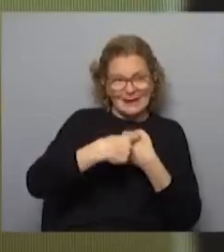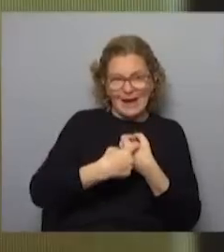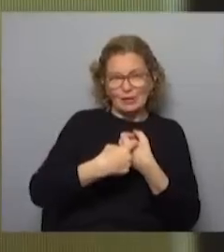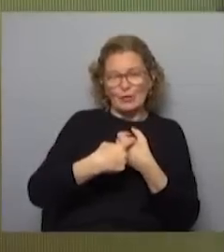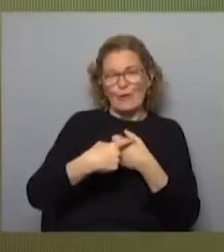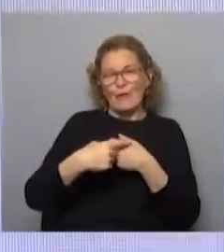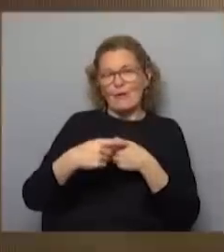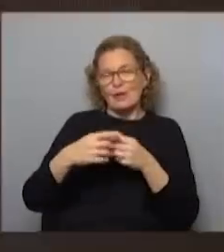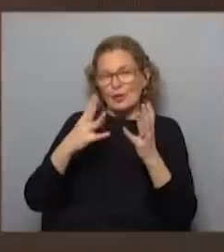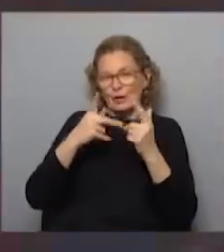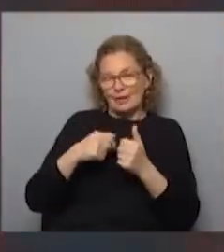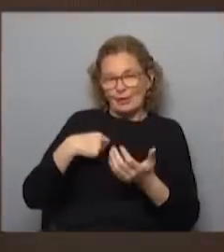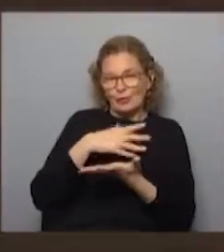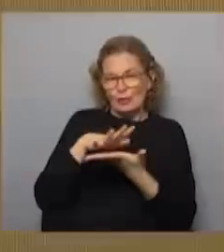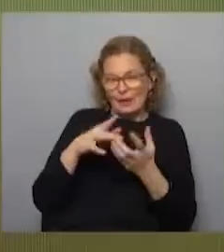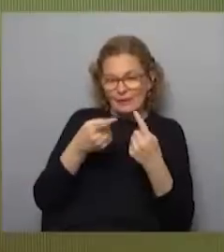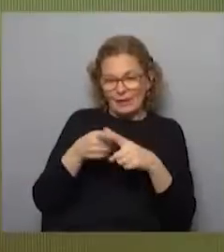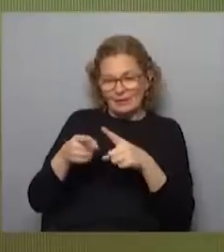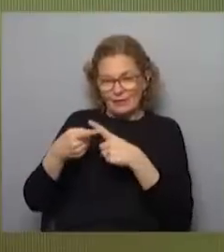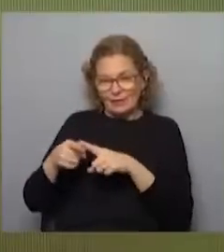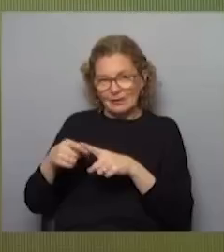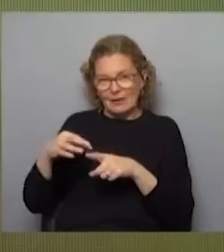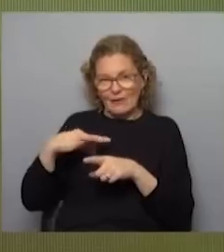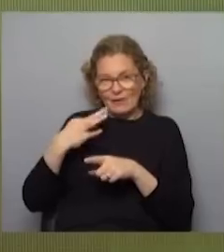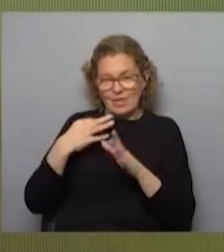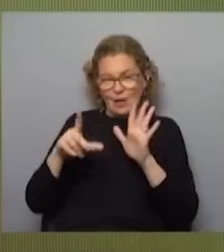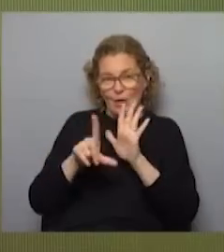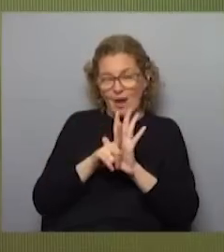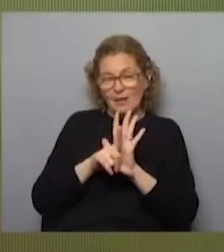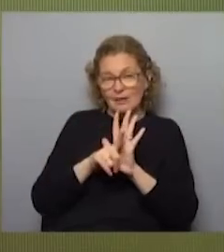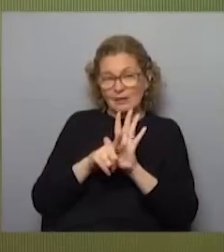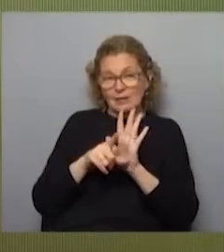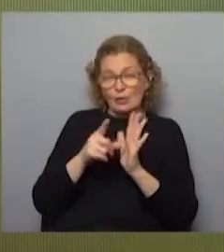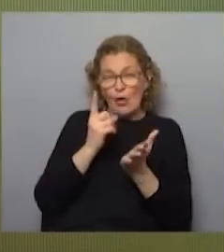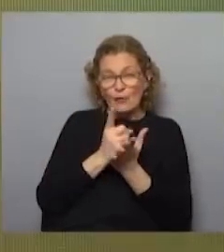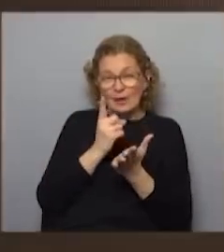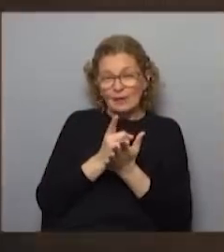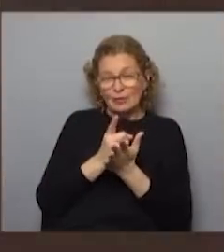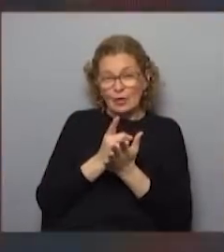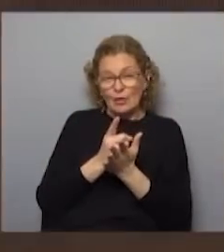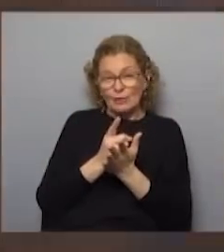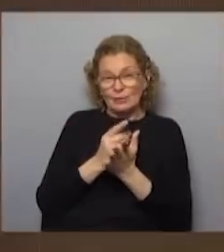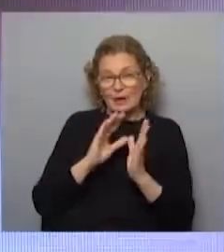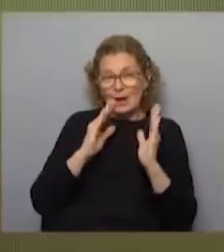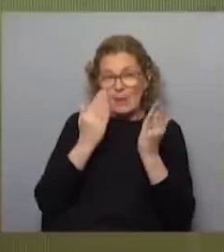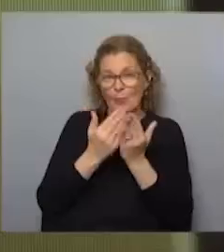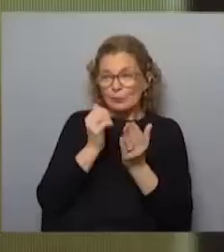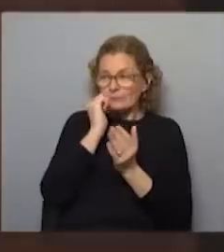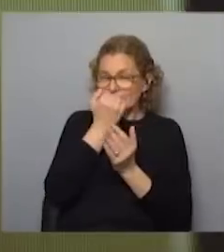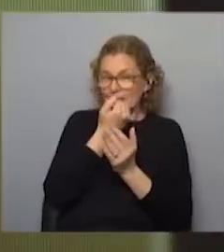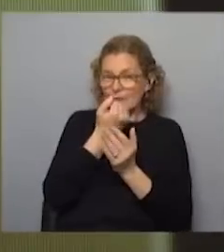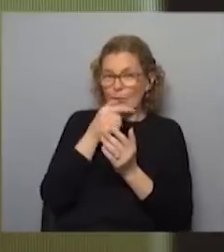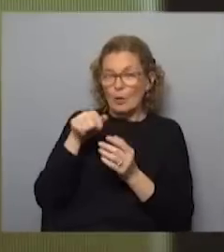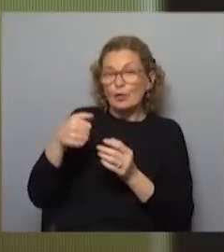este y organizaciones sociales diversas que tengan vida legal a que si son obligados a moverse en el mundo de la clandestinidad como